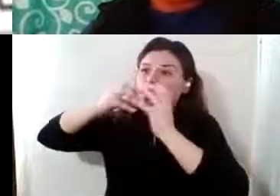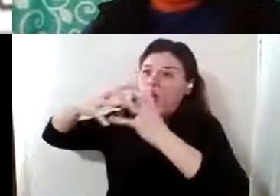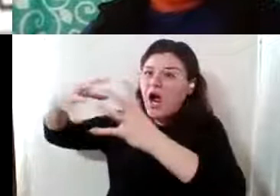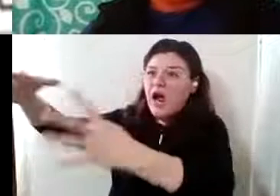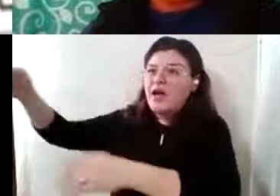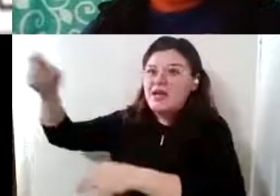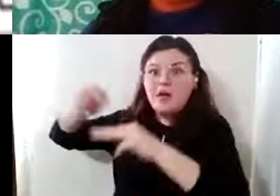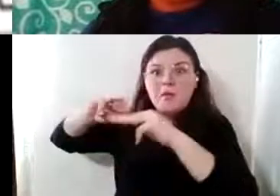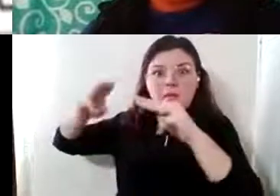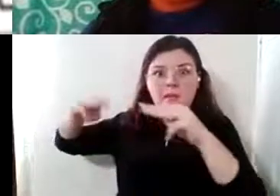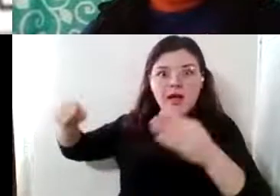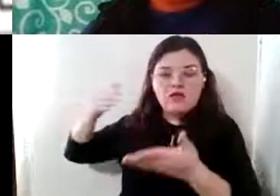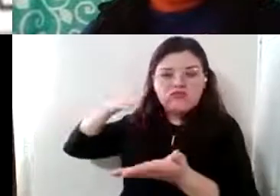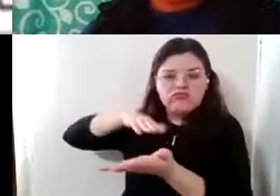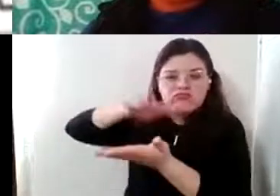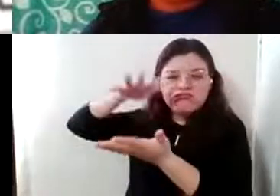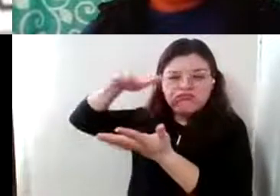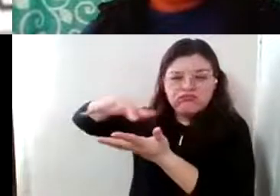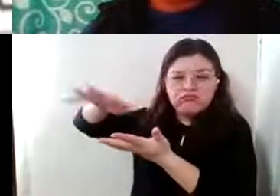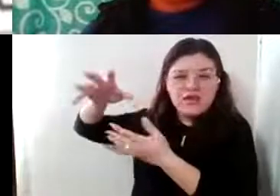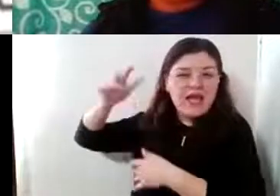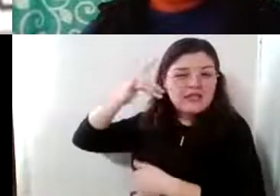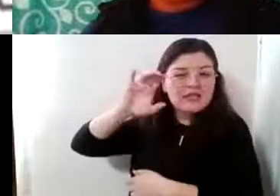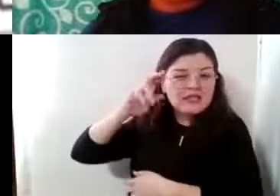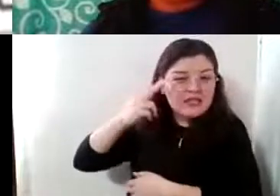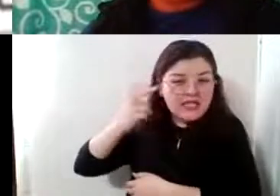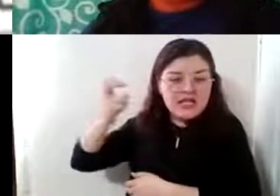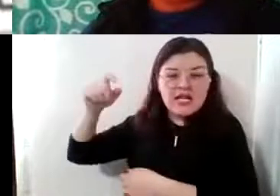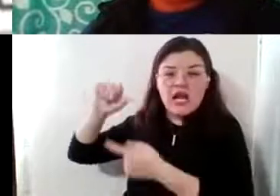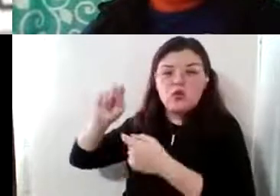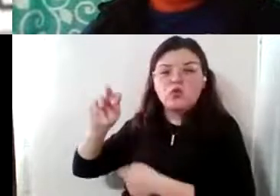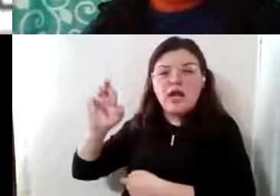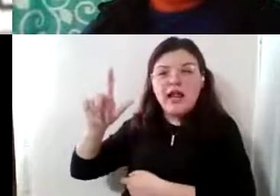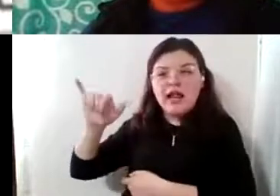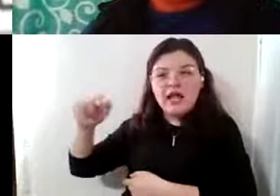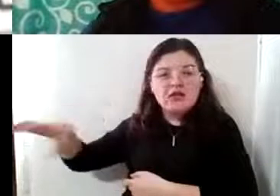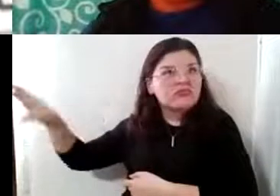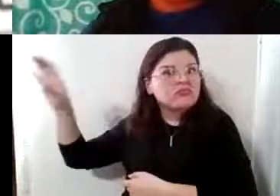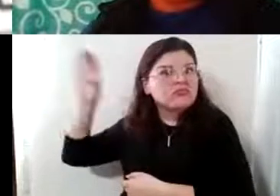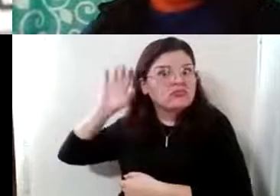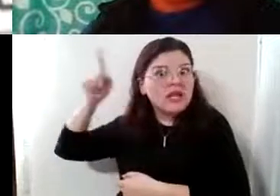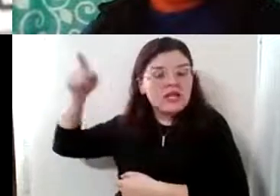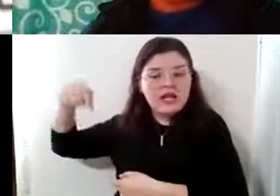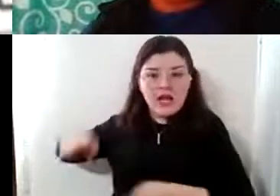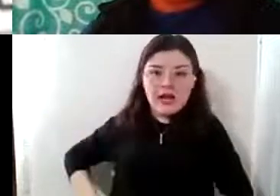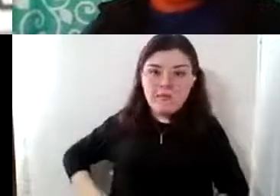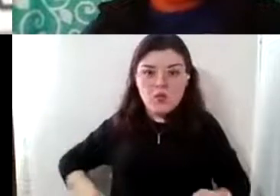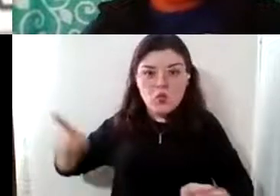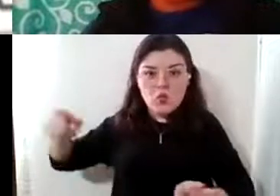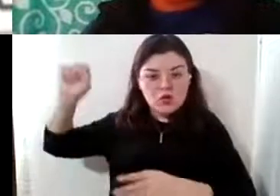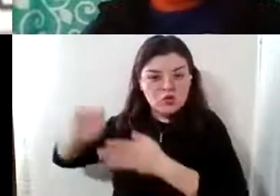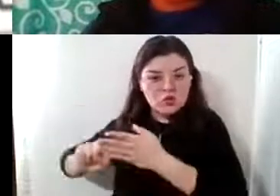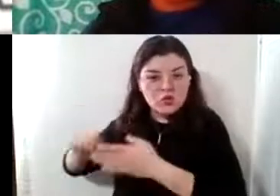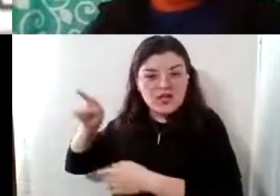adentro. Resuena por China y por Australia y les llega a los pingüinos del Polo Sur, a las jirafas de